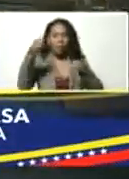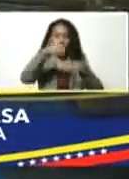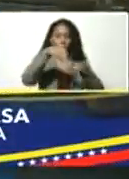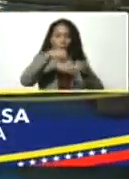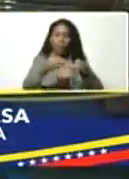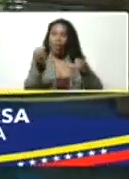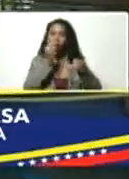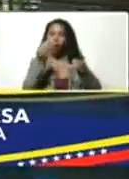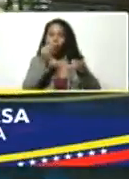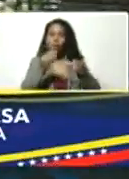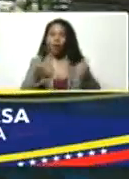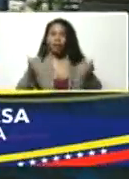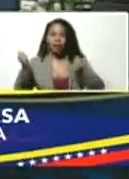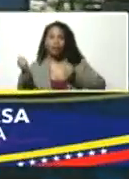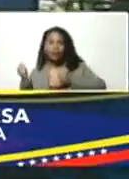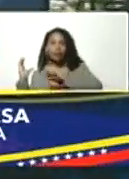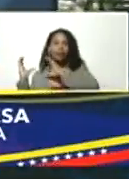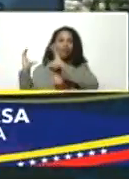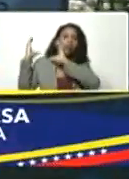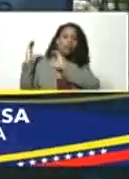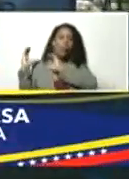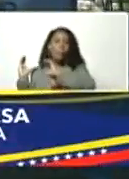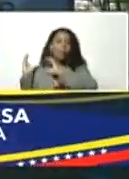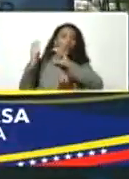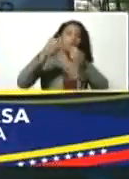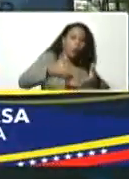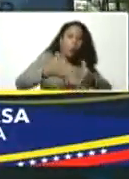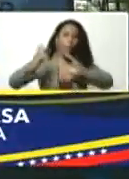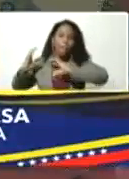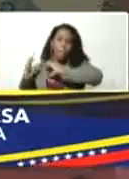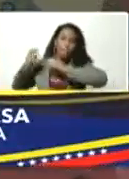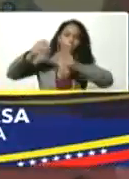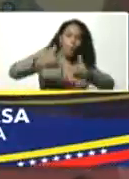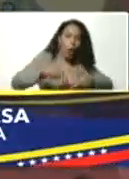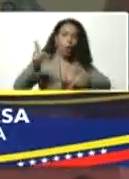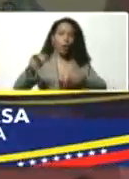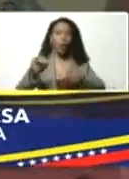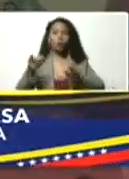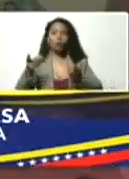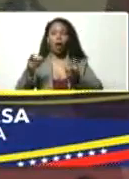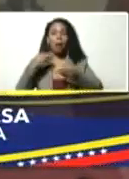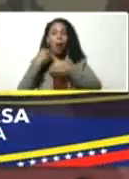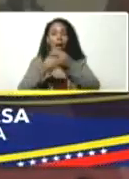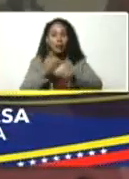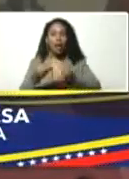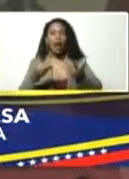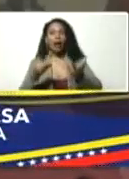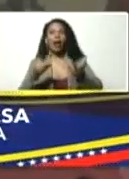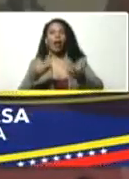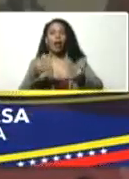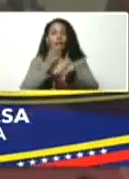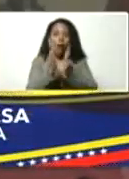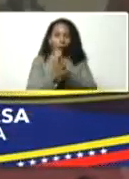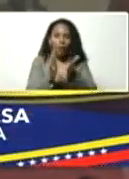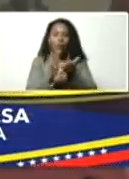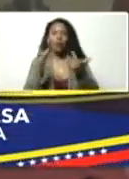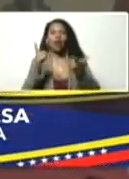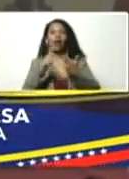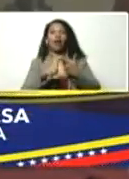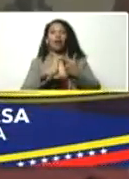alimentos, sacos que van para la harina, para el fertilizante, la